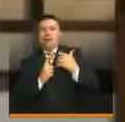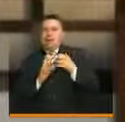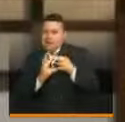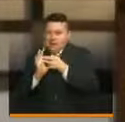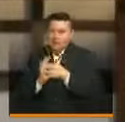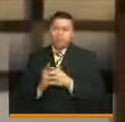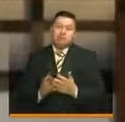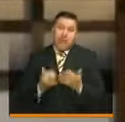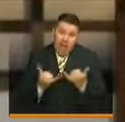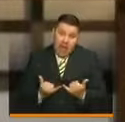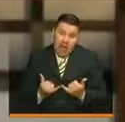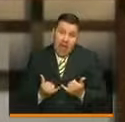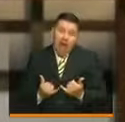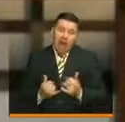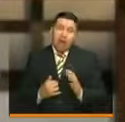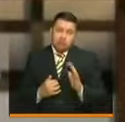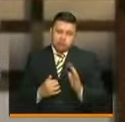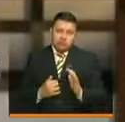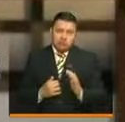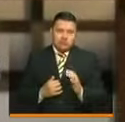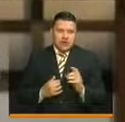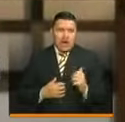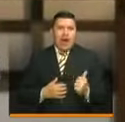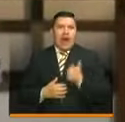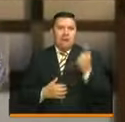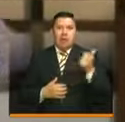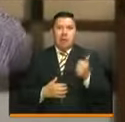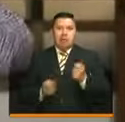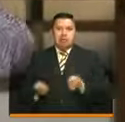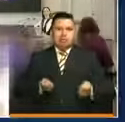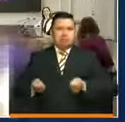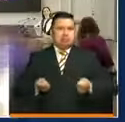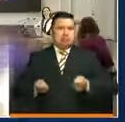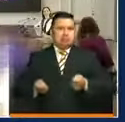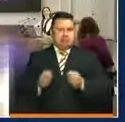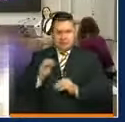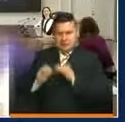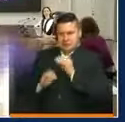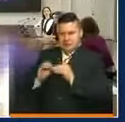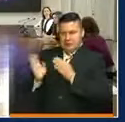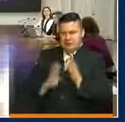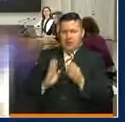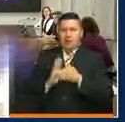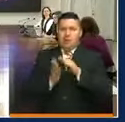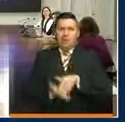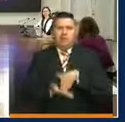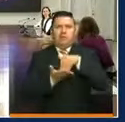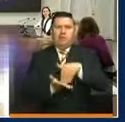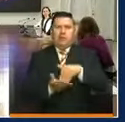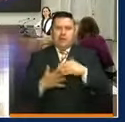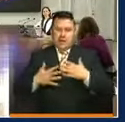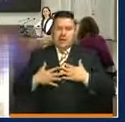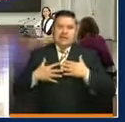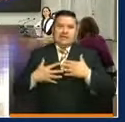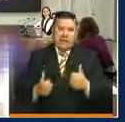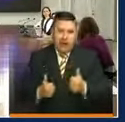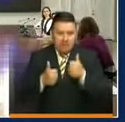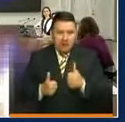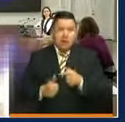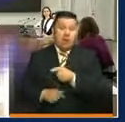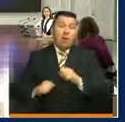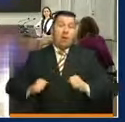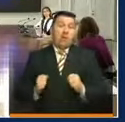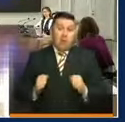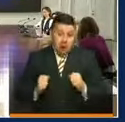unidad. Entonces, en esa línea yo creo que se ha aprovechado bien este tiempo para diseñar ese plan de fortalecimiento a la salud. En el caso de